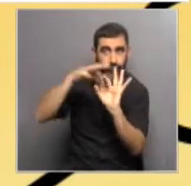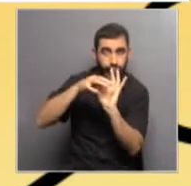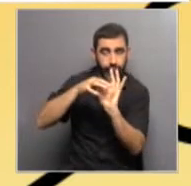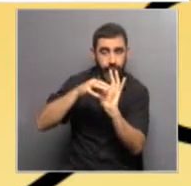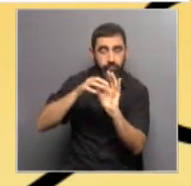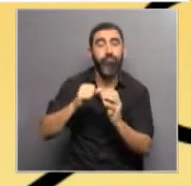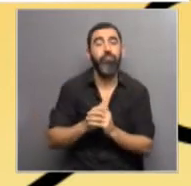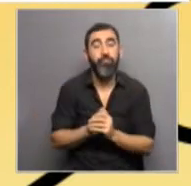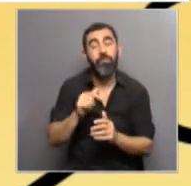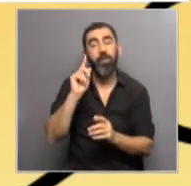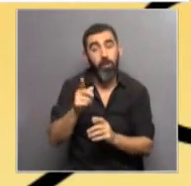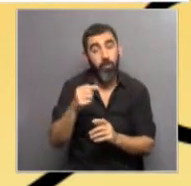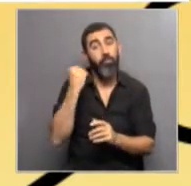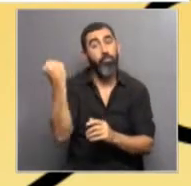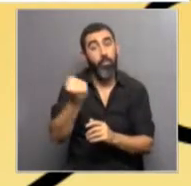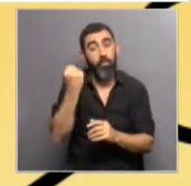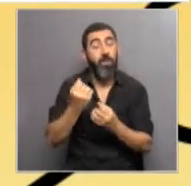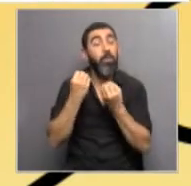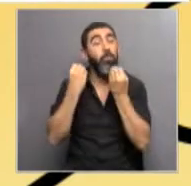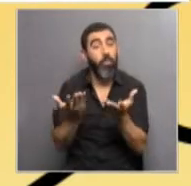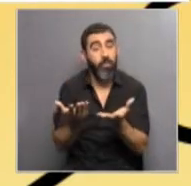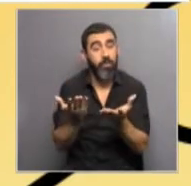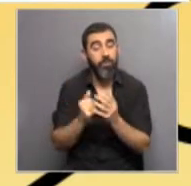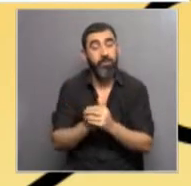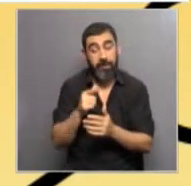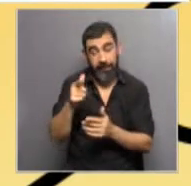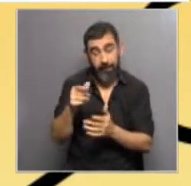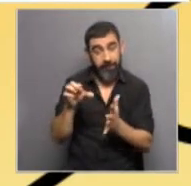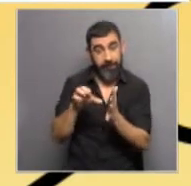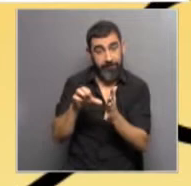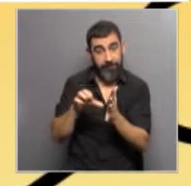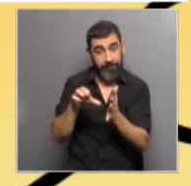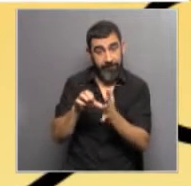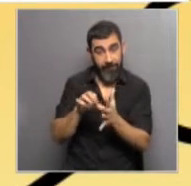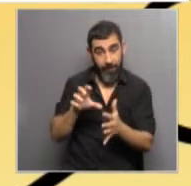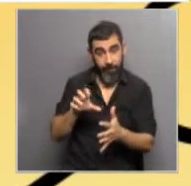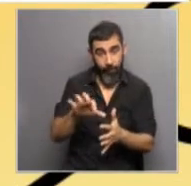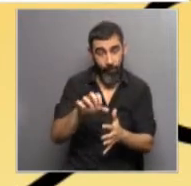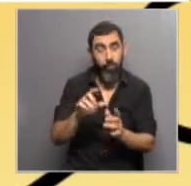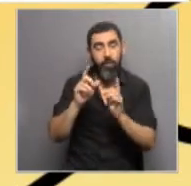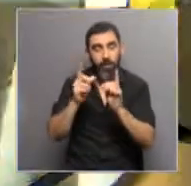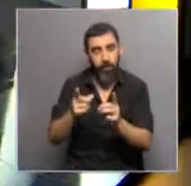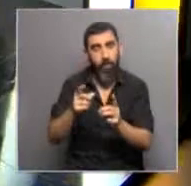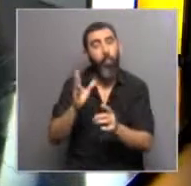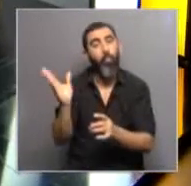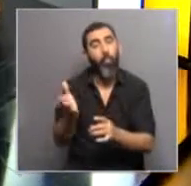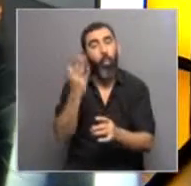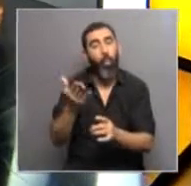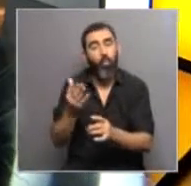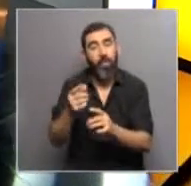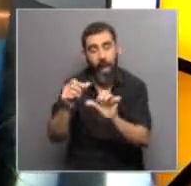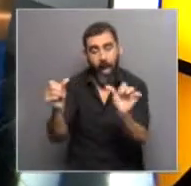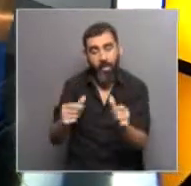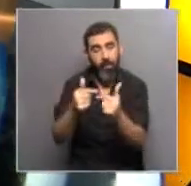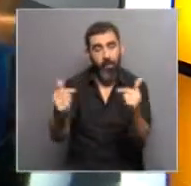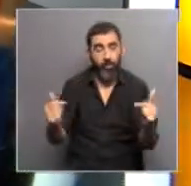oído hablar, es también muy importante porque ese ecosistema microbiano está también ahí produciendo moléculas activas.